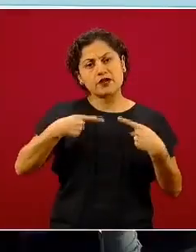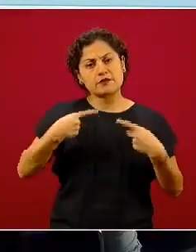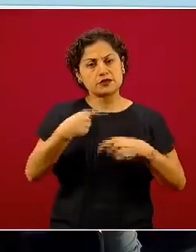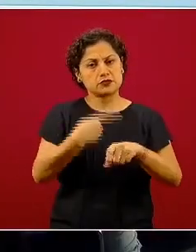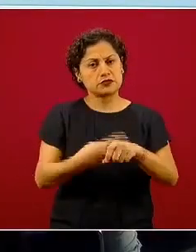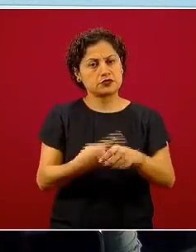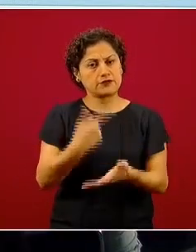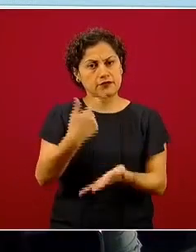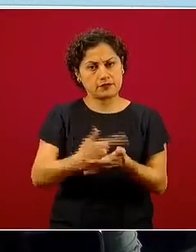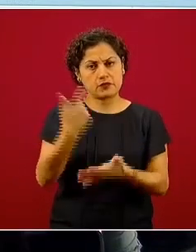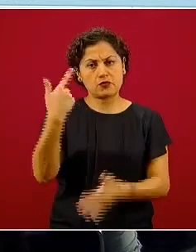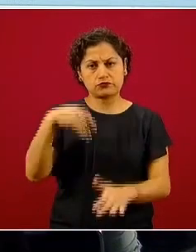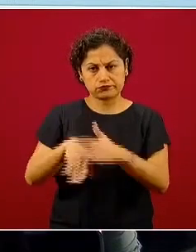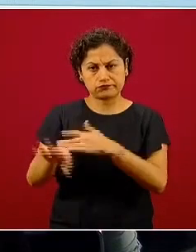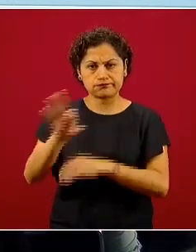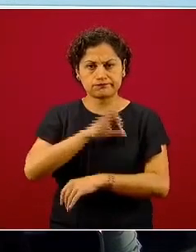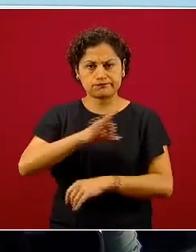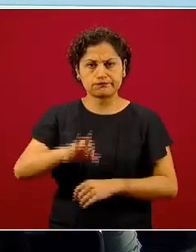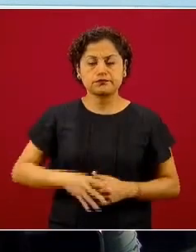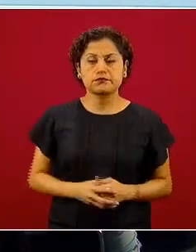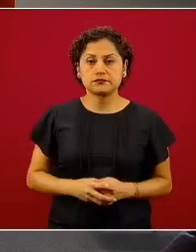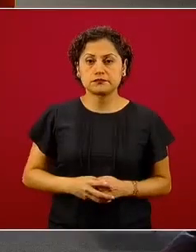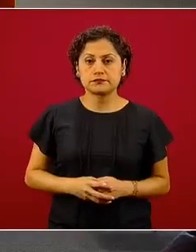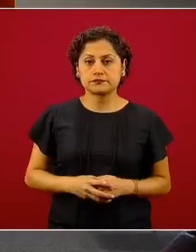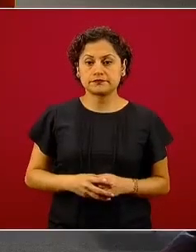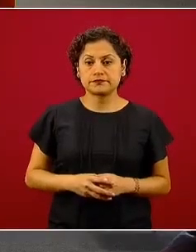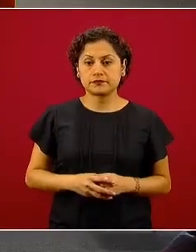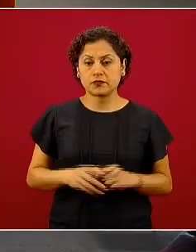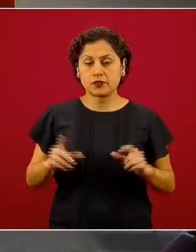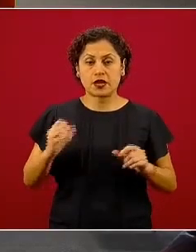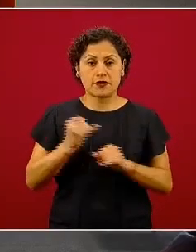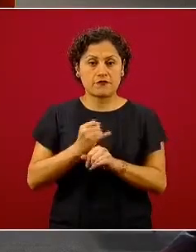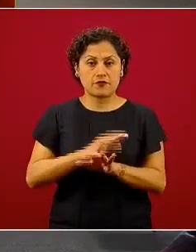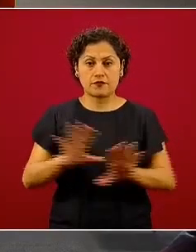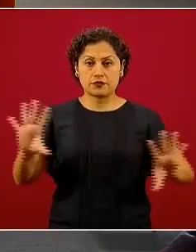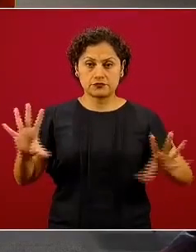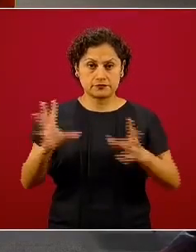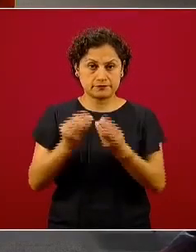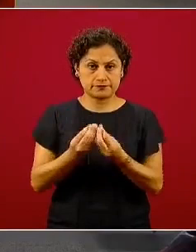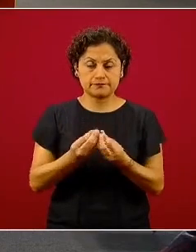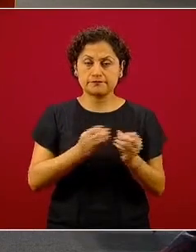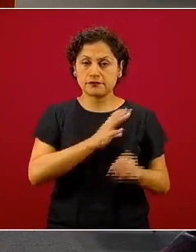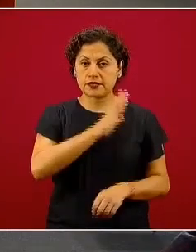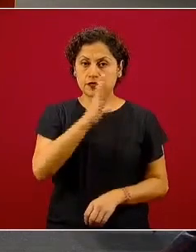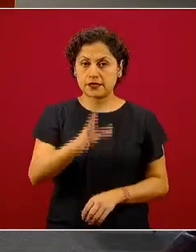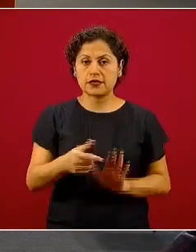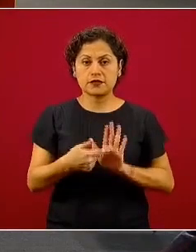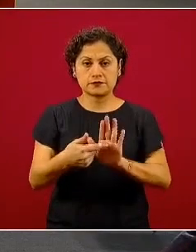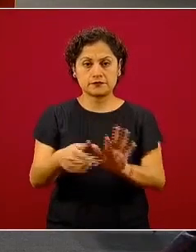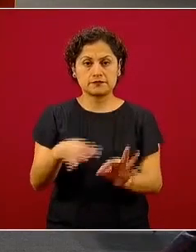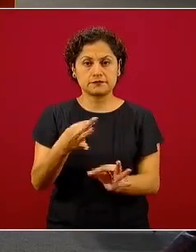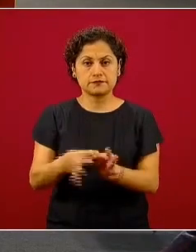pacientes que así lo necesitan. Sería la actualización para esta noche. Gracias. Muchas gracias, doctora Lamilla.